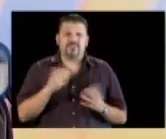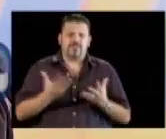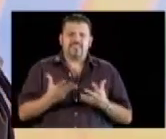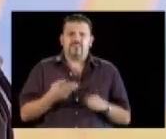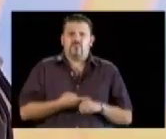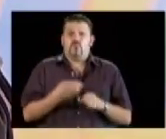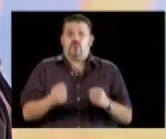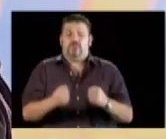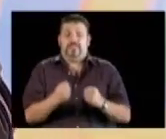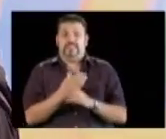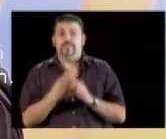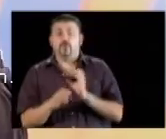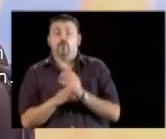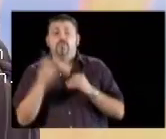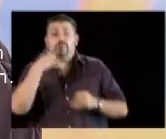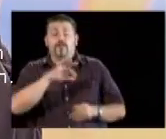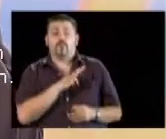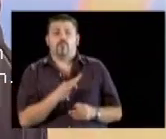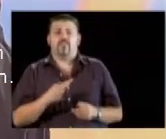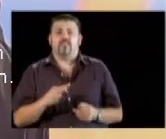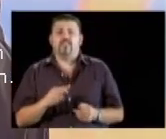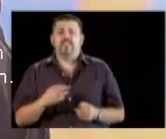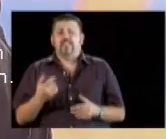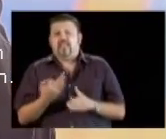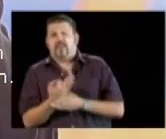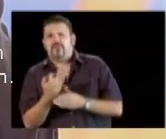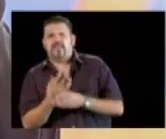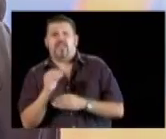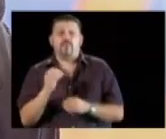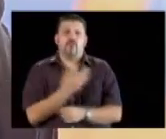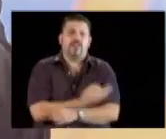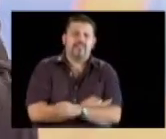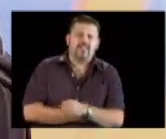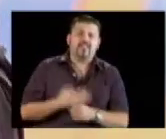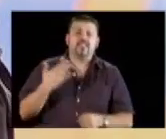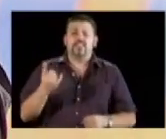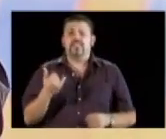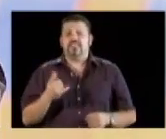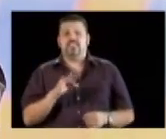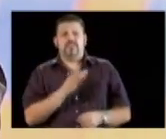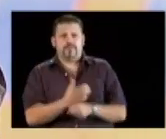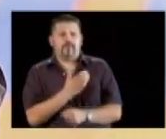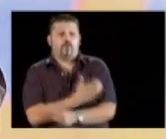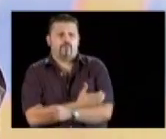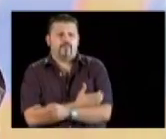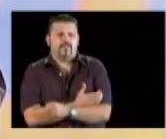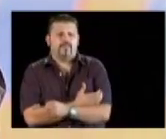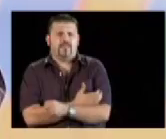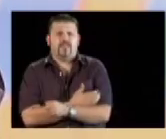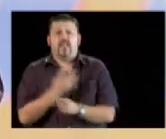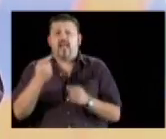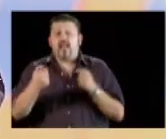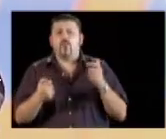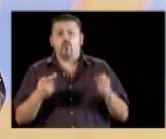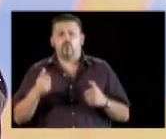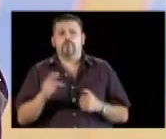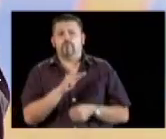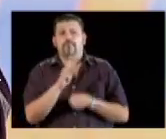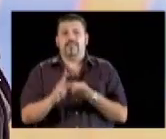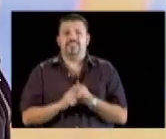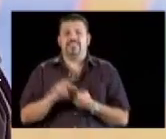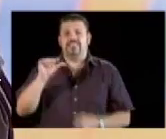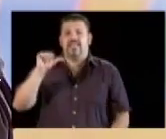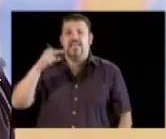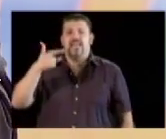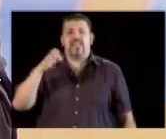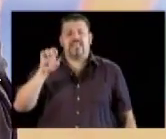todos los países, porque vamos a hacer un rally en la mañana, otro en la tarde, que me va a acompañar en algunos países Angélica para ayudarme